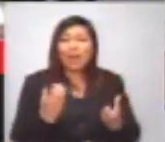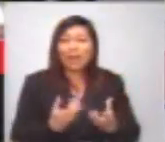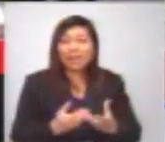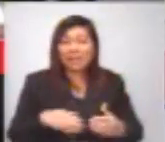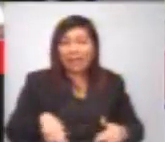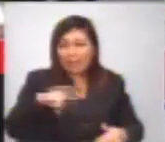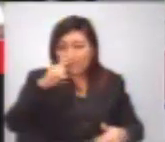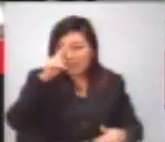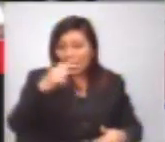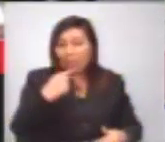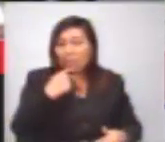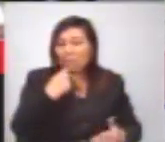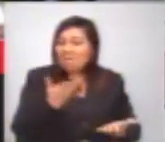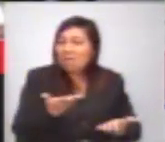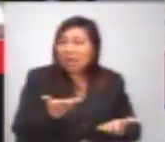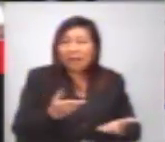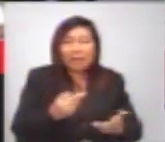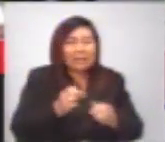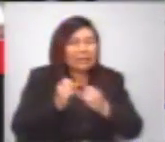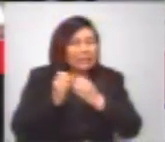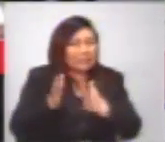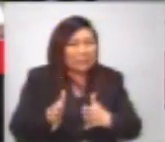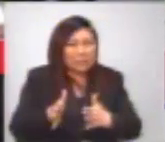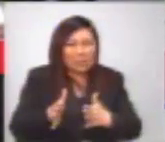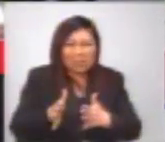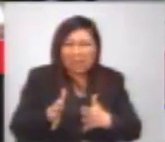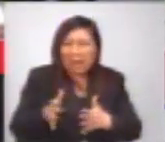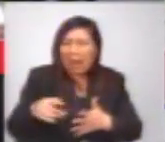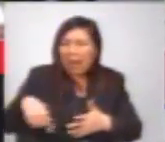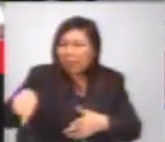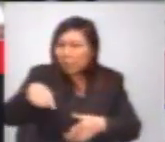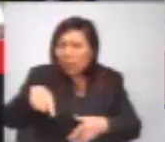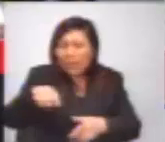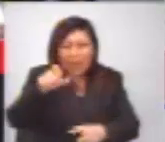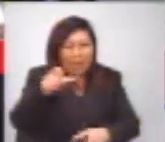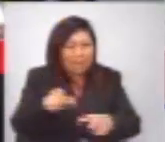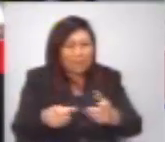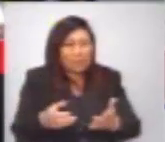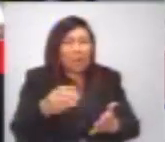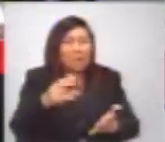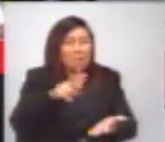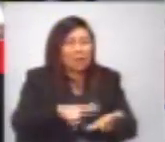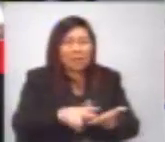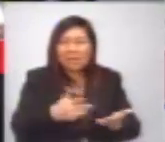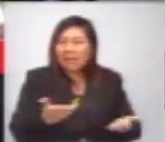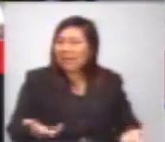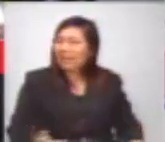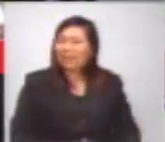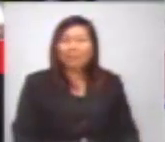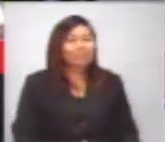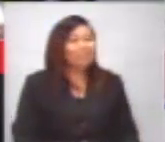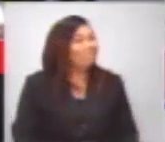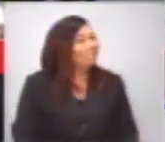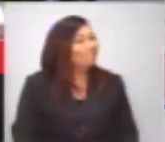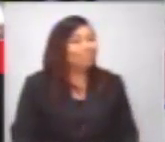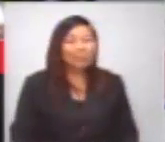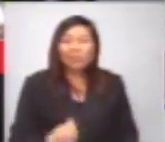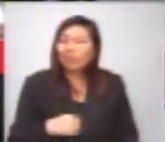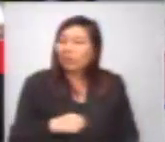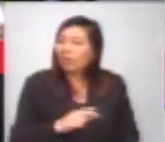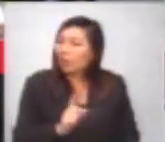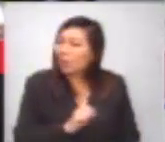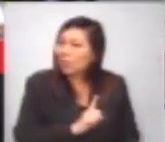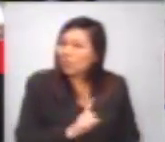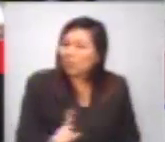Perú, repito, de una manera que traiciona al pueblo, yo lo he dicho, aprueba una ley de esa naturaleza. Nosotros